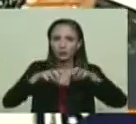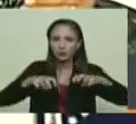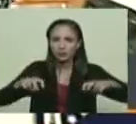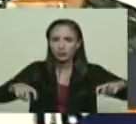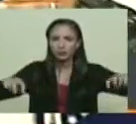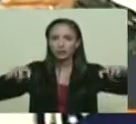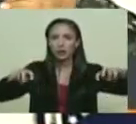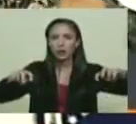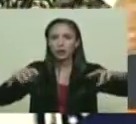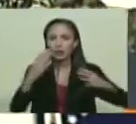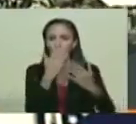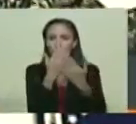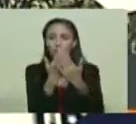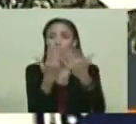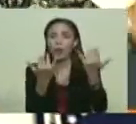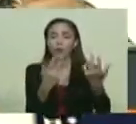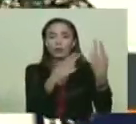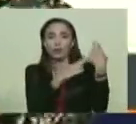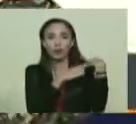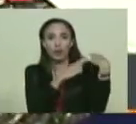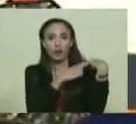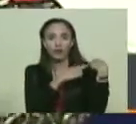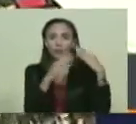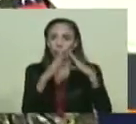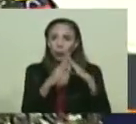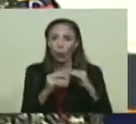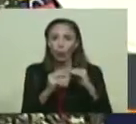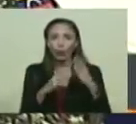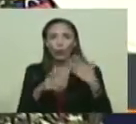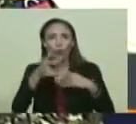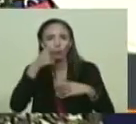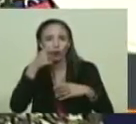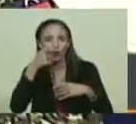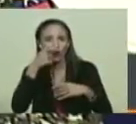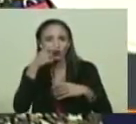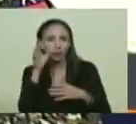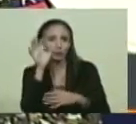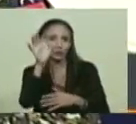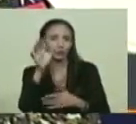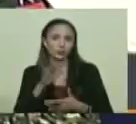lo que es el alto mando de la seguridad del país.